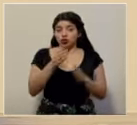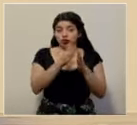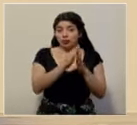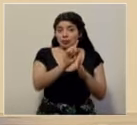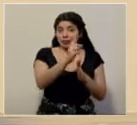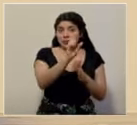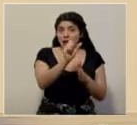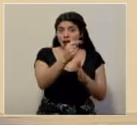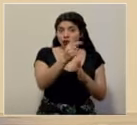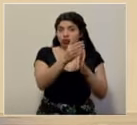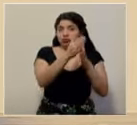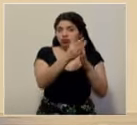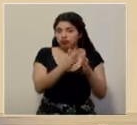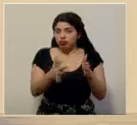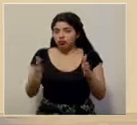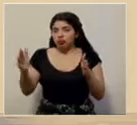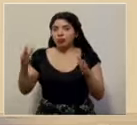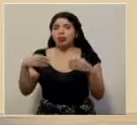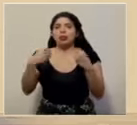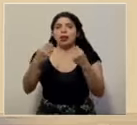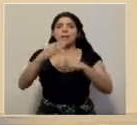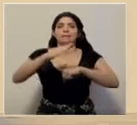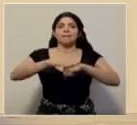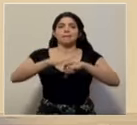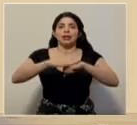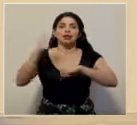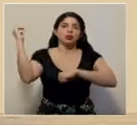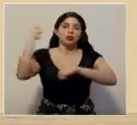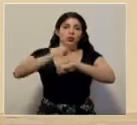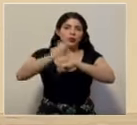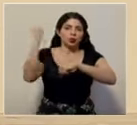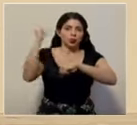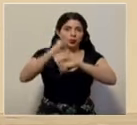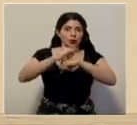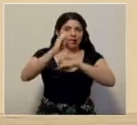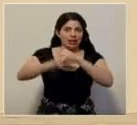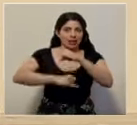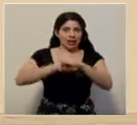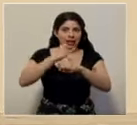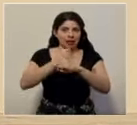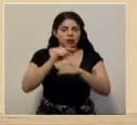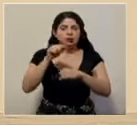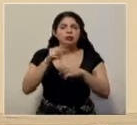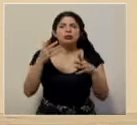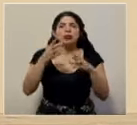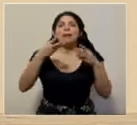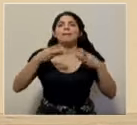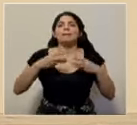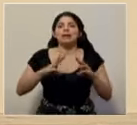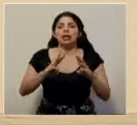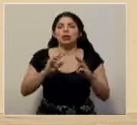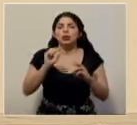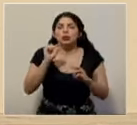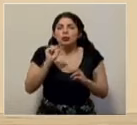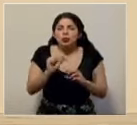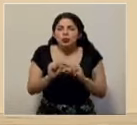permite el retorno de vuelos internacionales a través de un mecanismo gradual